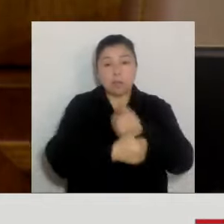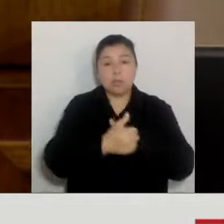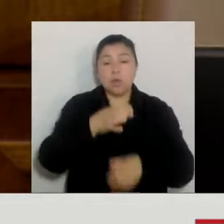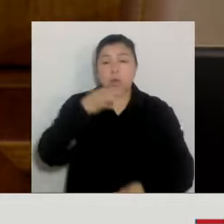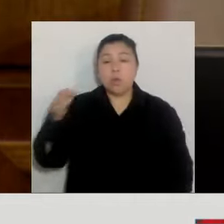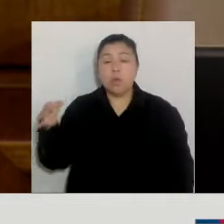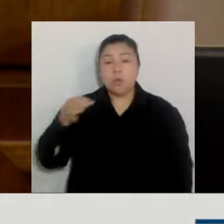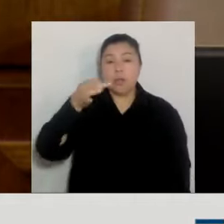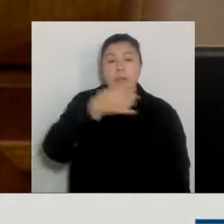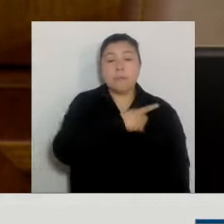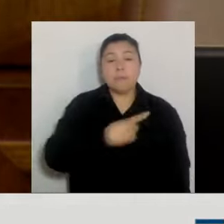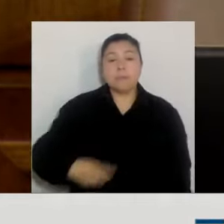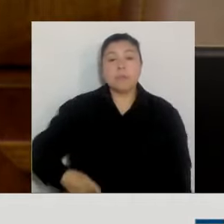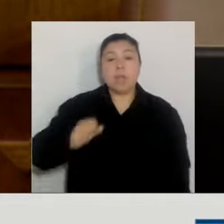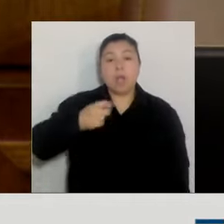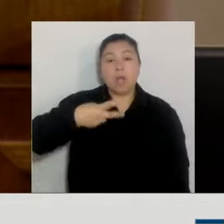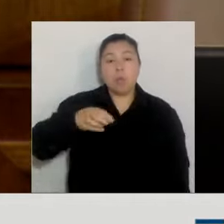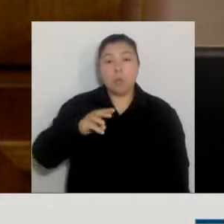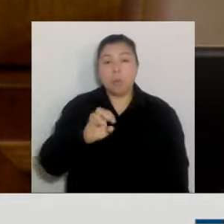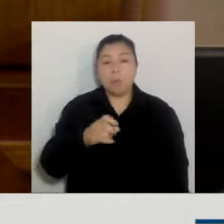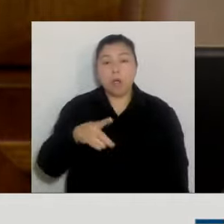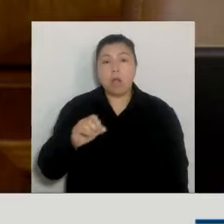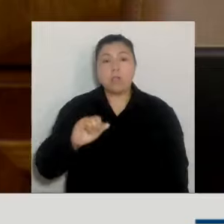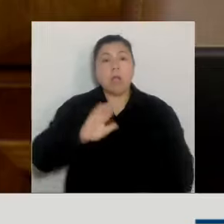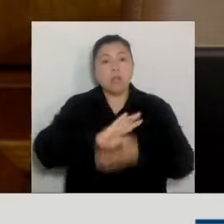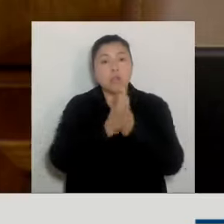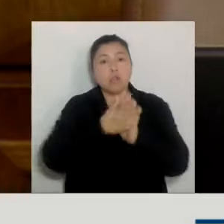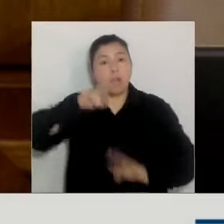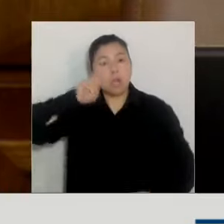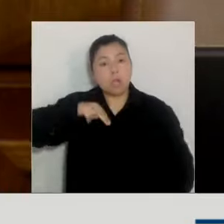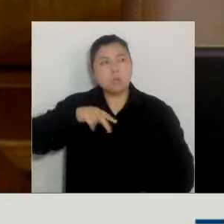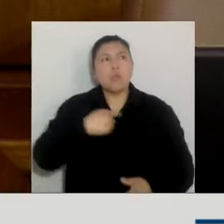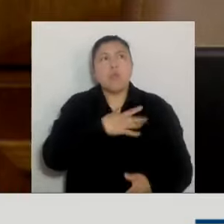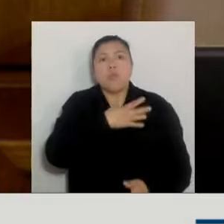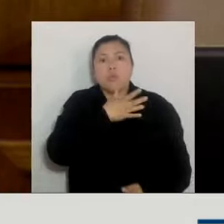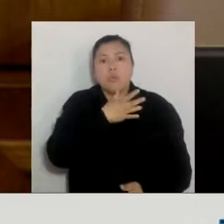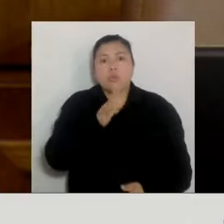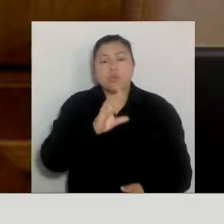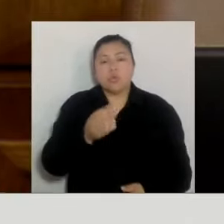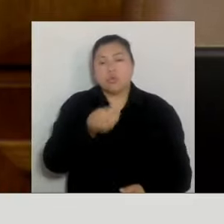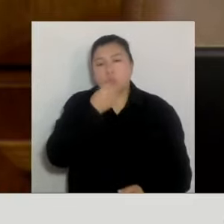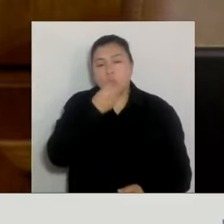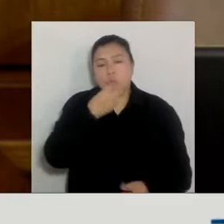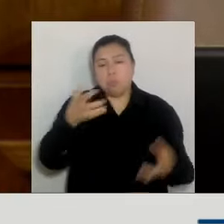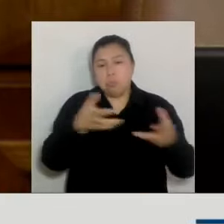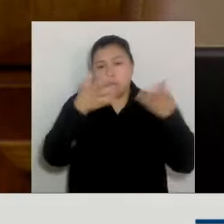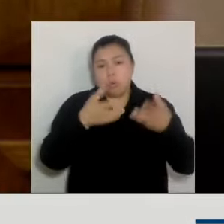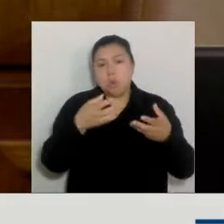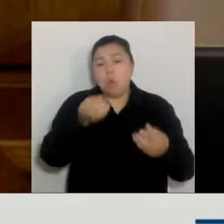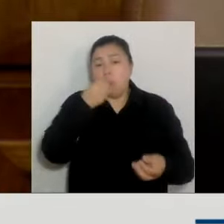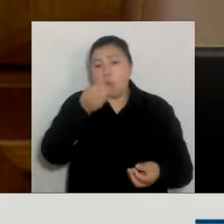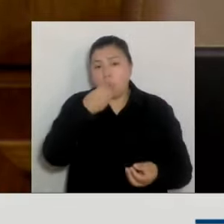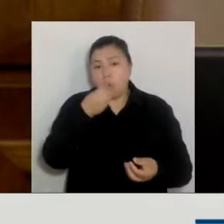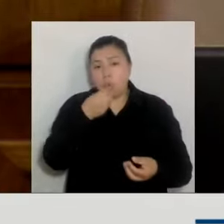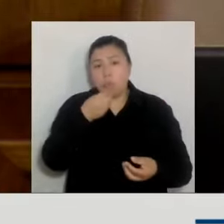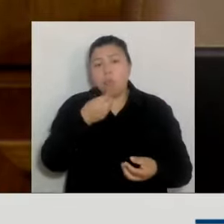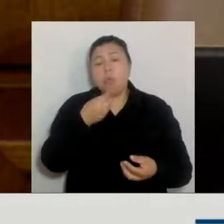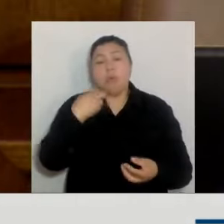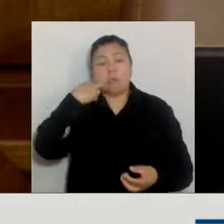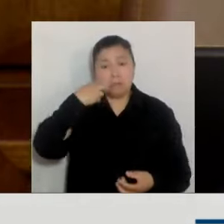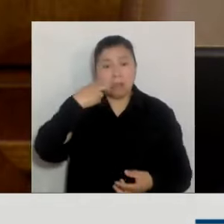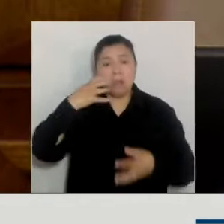la diputada omada adante tiene absolutamente toda la razón o sea yo no soy vegetariana consumo productos eh de origen animal y aún así